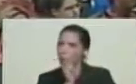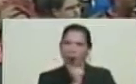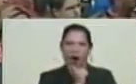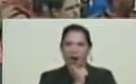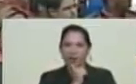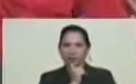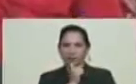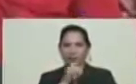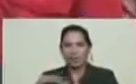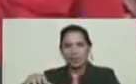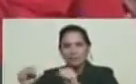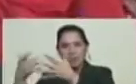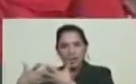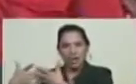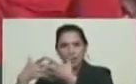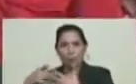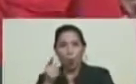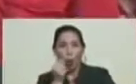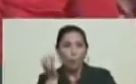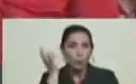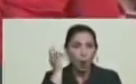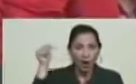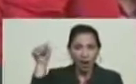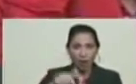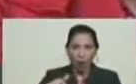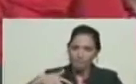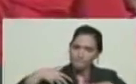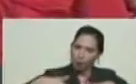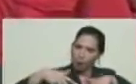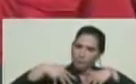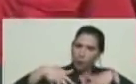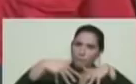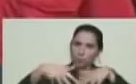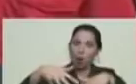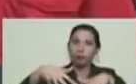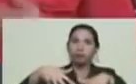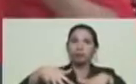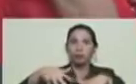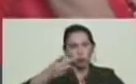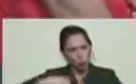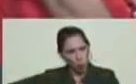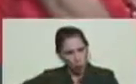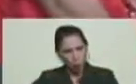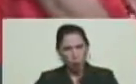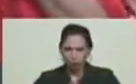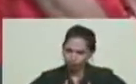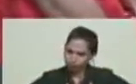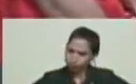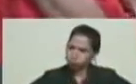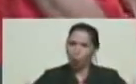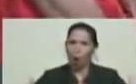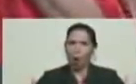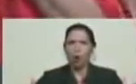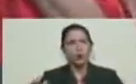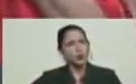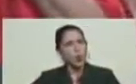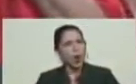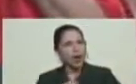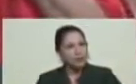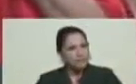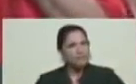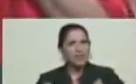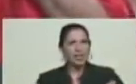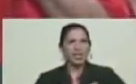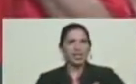todos los hombres y mujeres que hoy hemos marchado, estamos dispuestos a entregar toda nuestra vida,